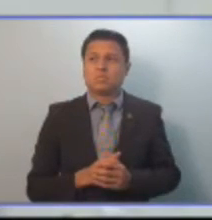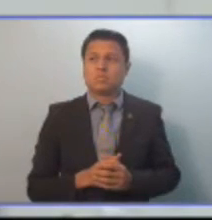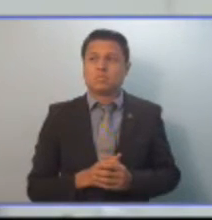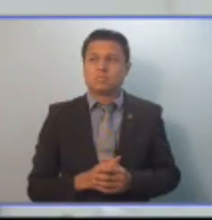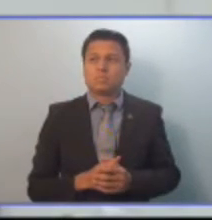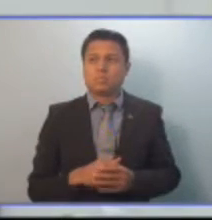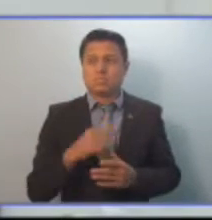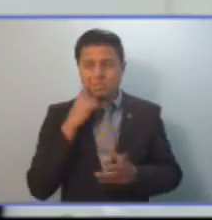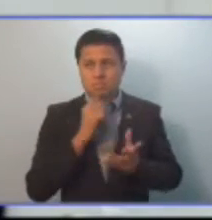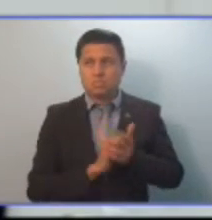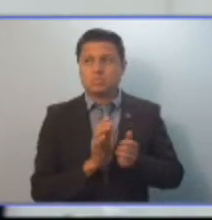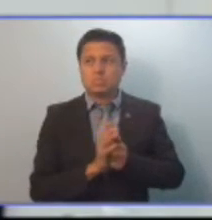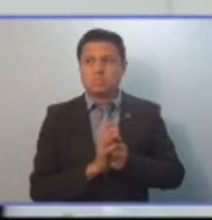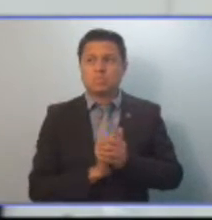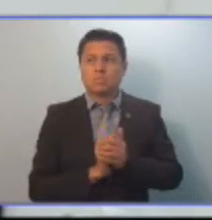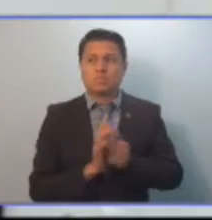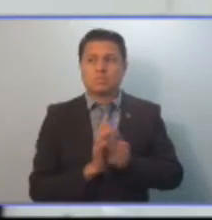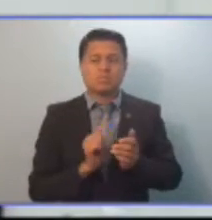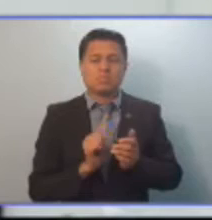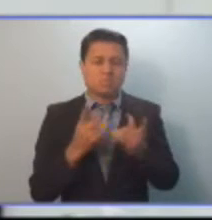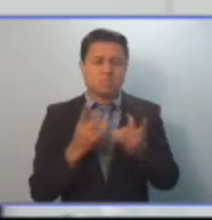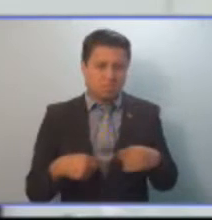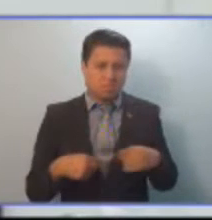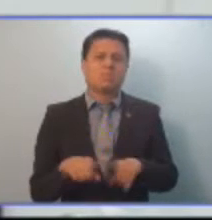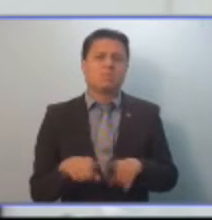con problemática que todavía subsiste.